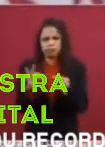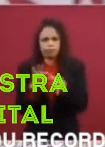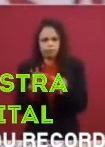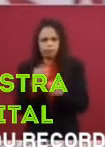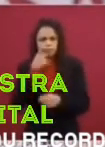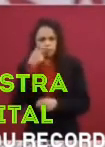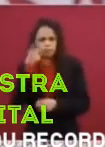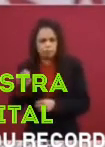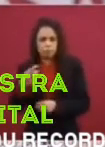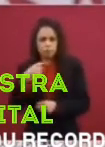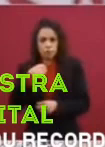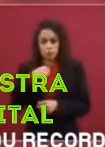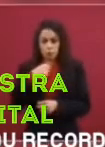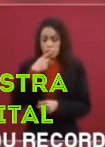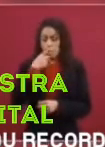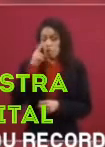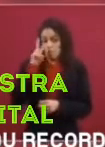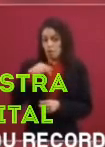mencioné que fue un error